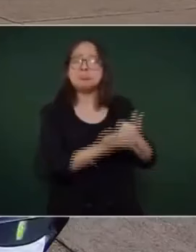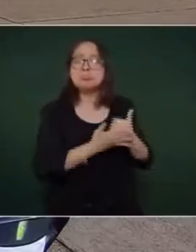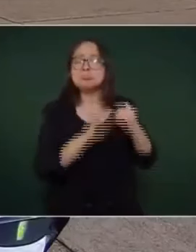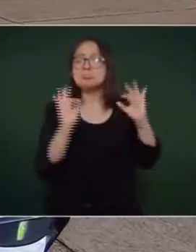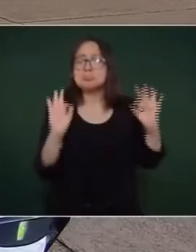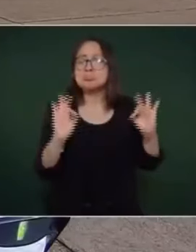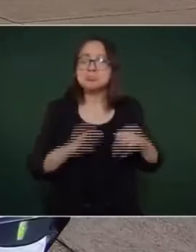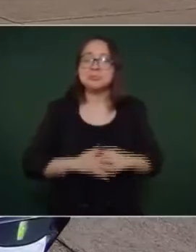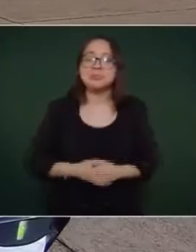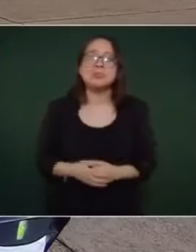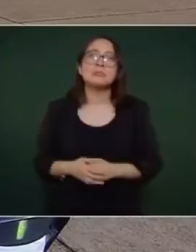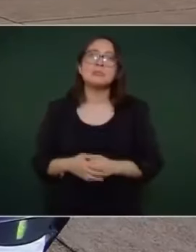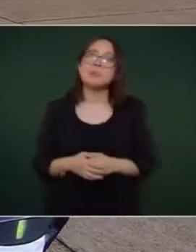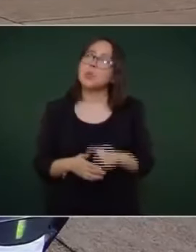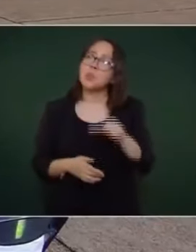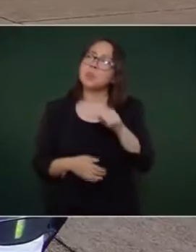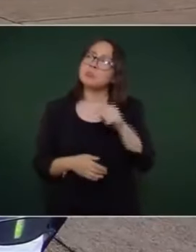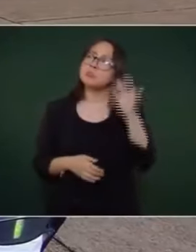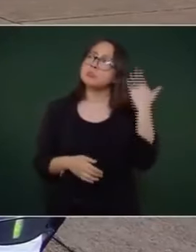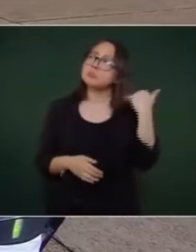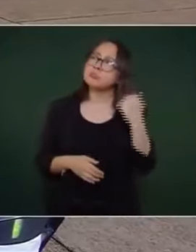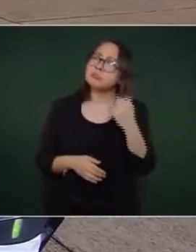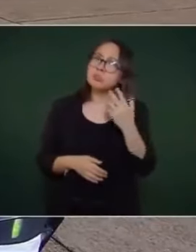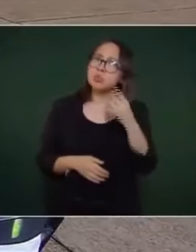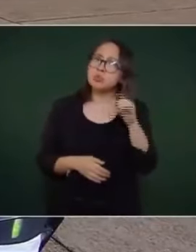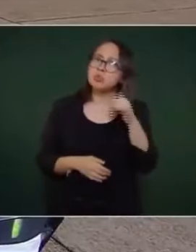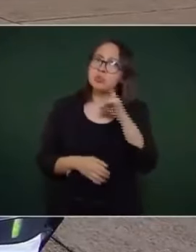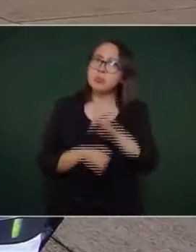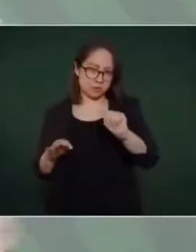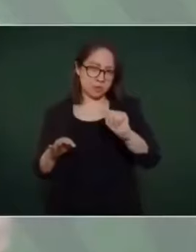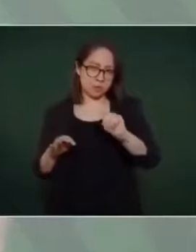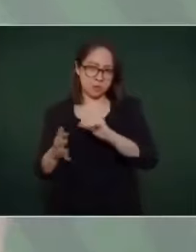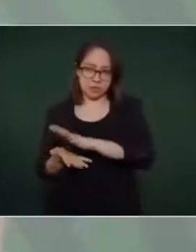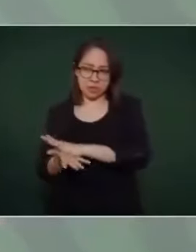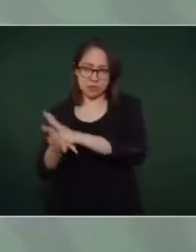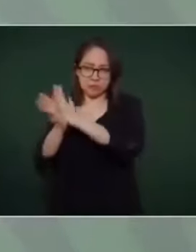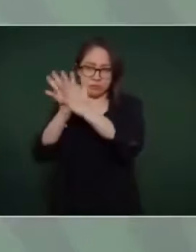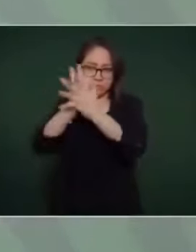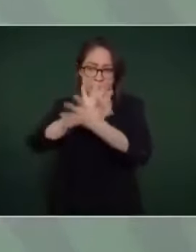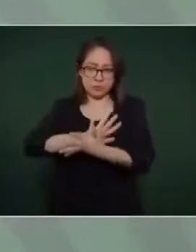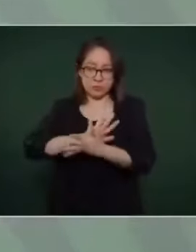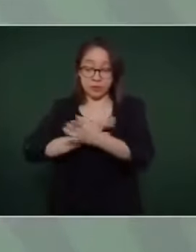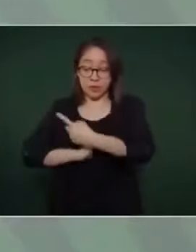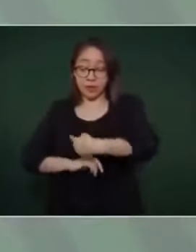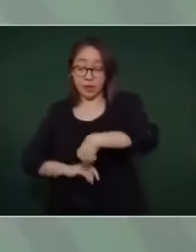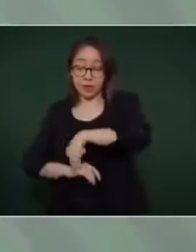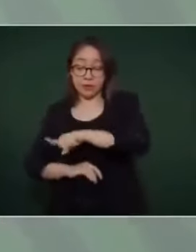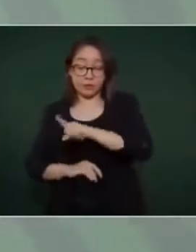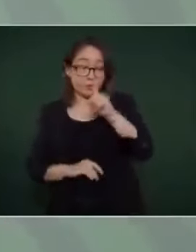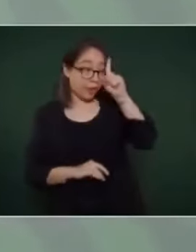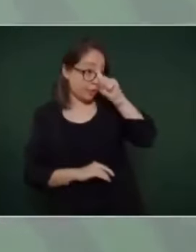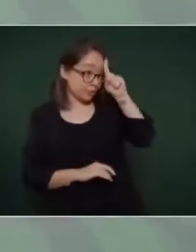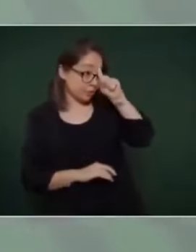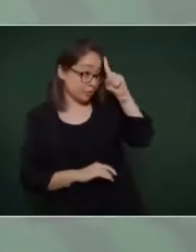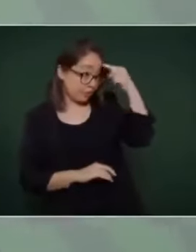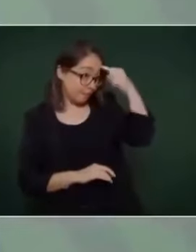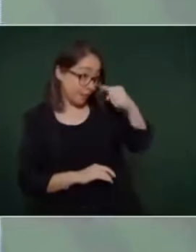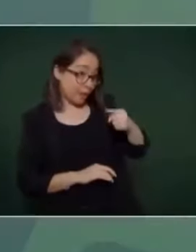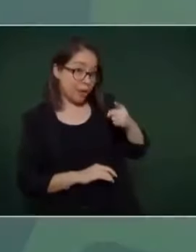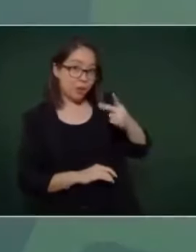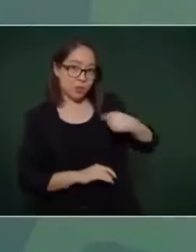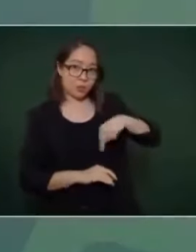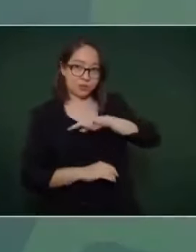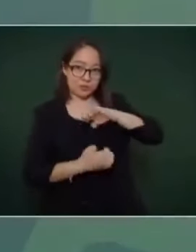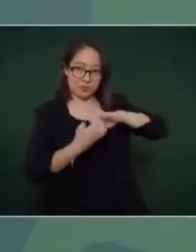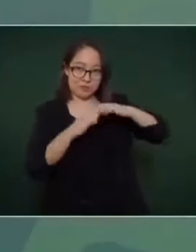ayudando. Durante su mañanera en Coatzacoalcos, Veracruz, López Obrador llamó a no confundirse. Dijo que en la guerra